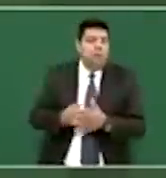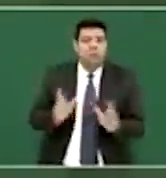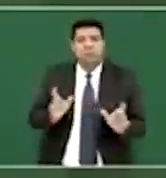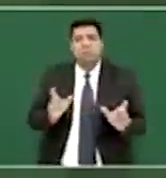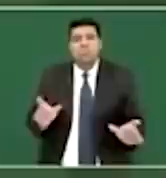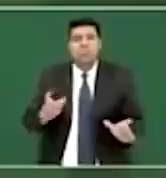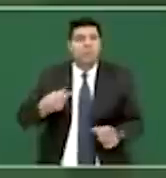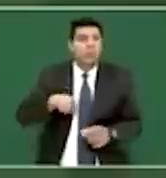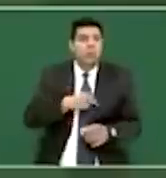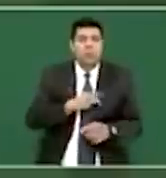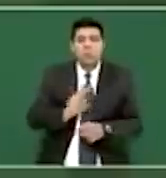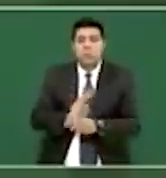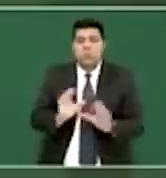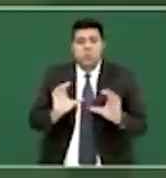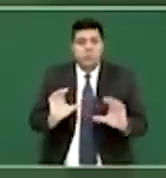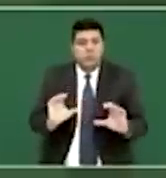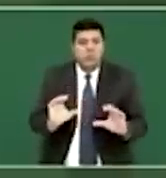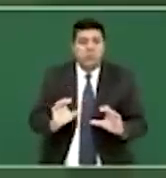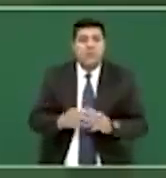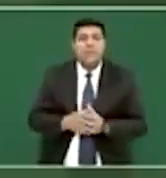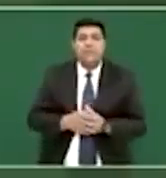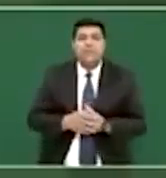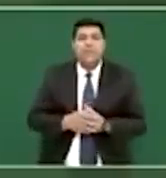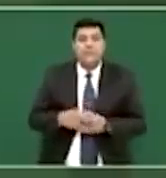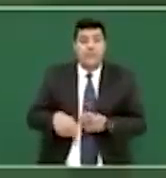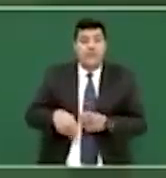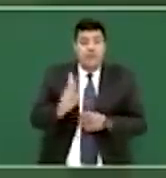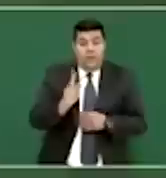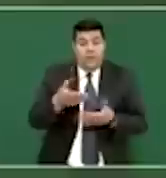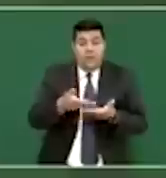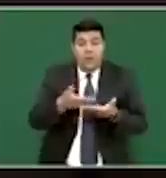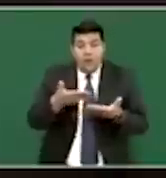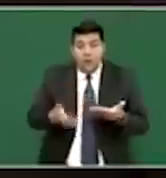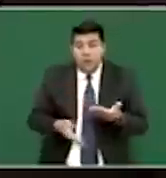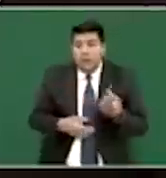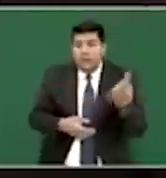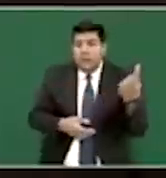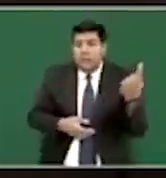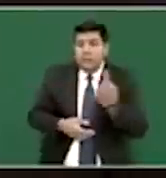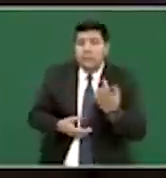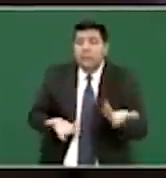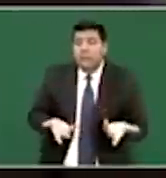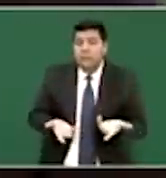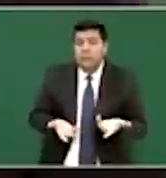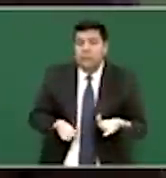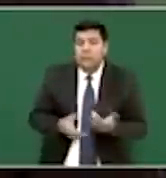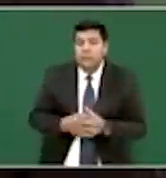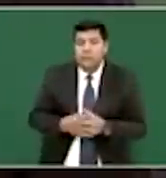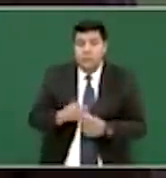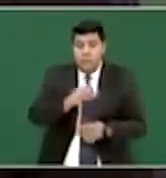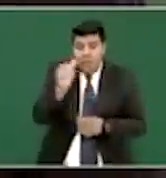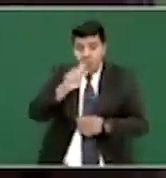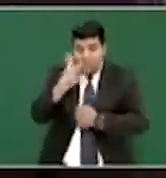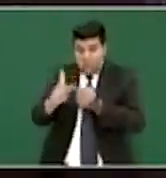ahora, en estos nuevos tiempos, lo que más